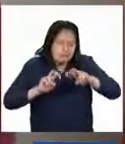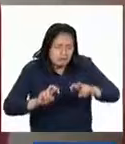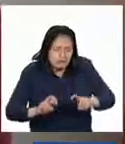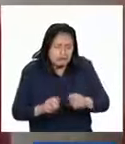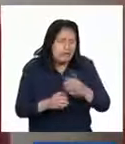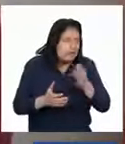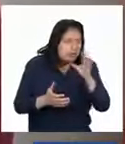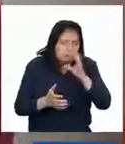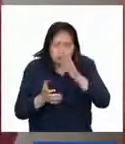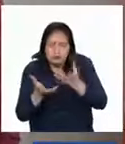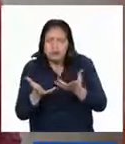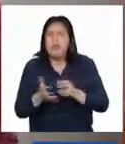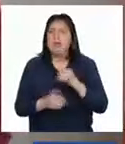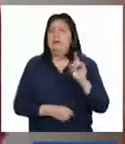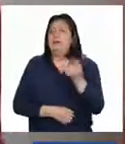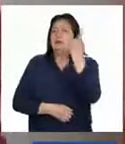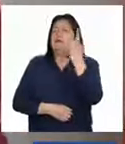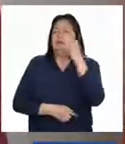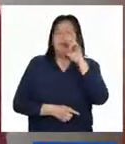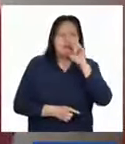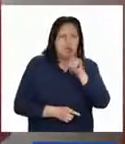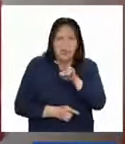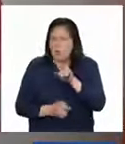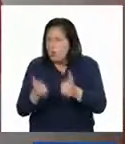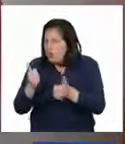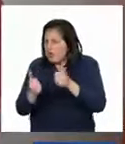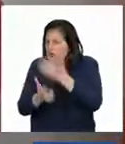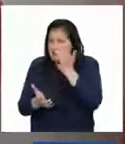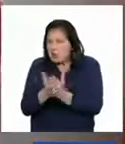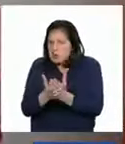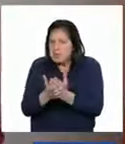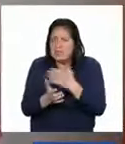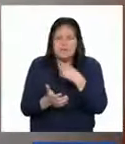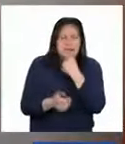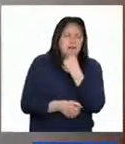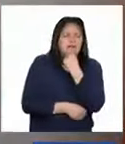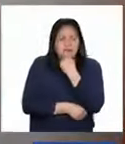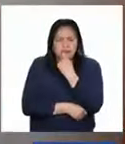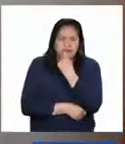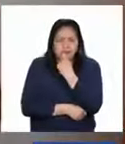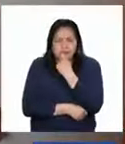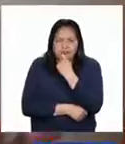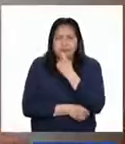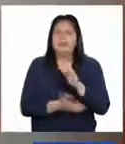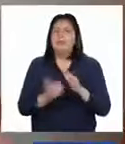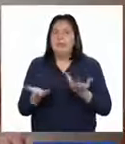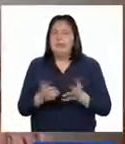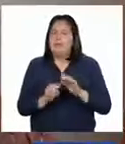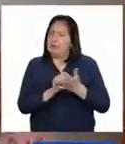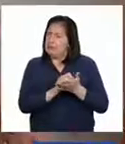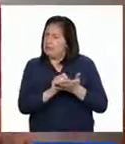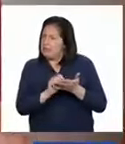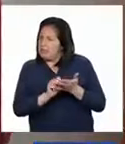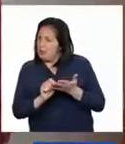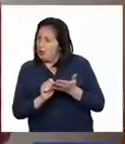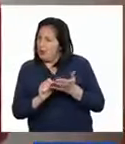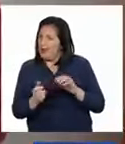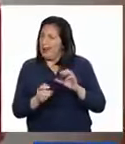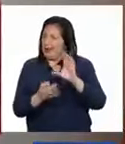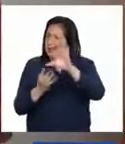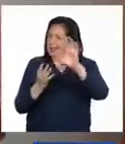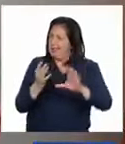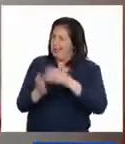indagación. Lo primero es observar el problema muy detalladamente y escribo sus